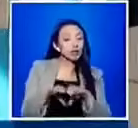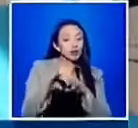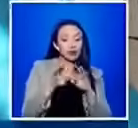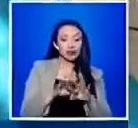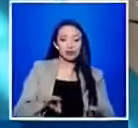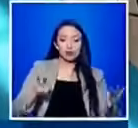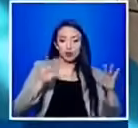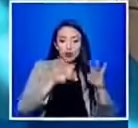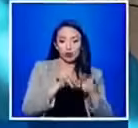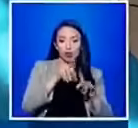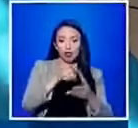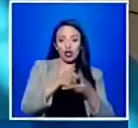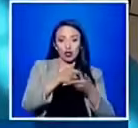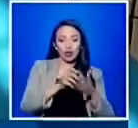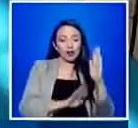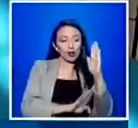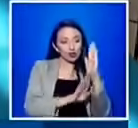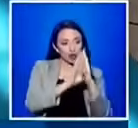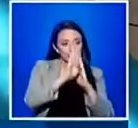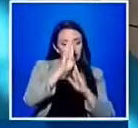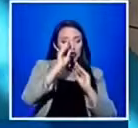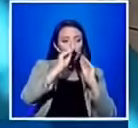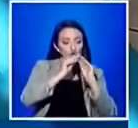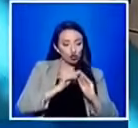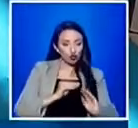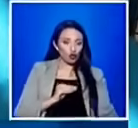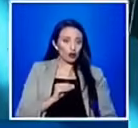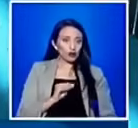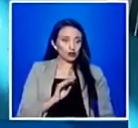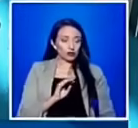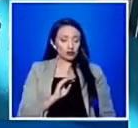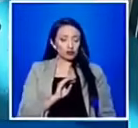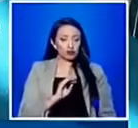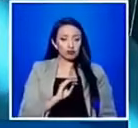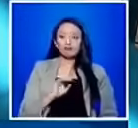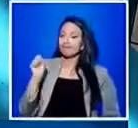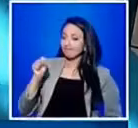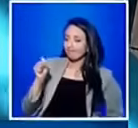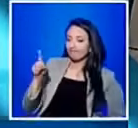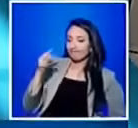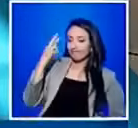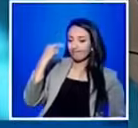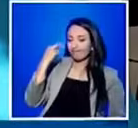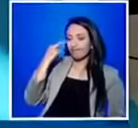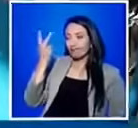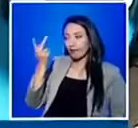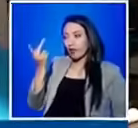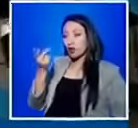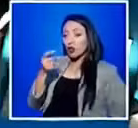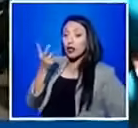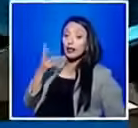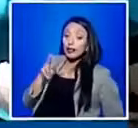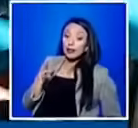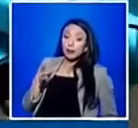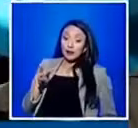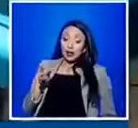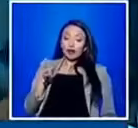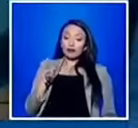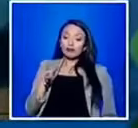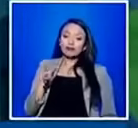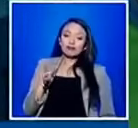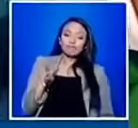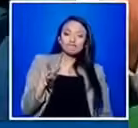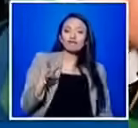aportar dentro de su crecimiento, dentro de su formación integral. Así es, así es. Y